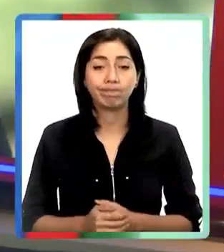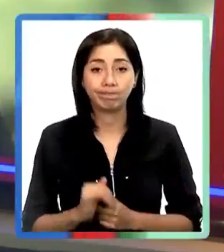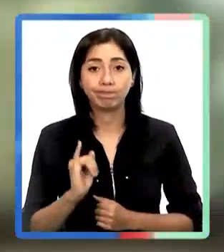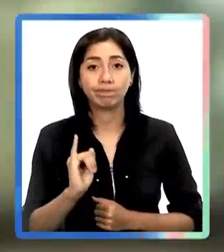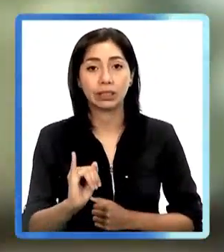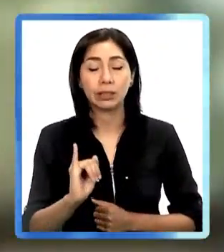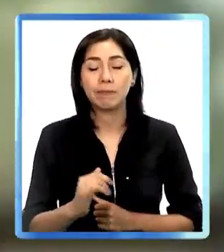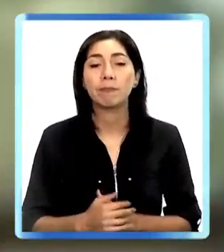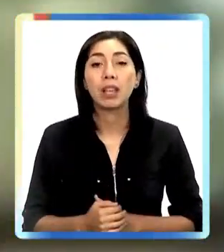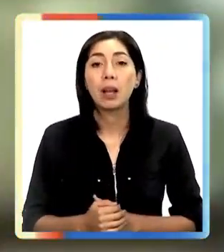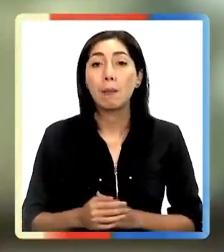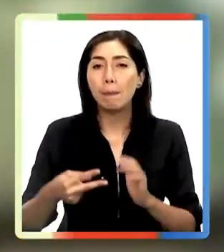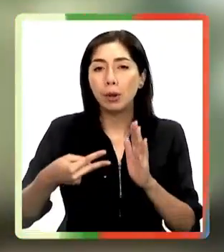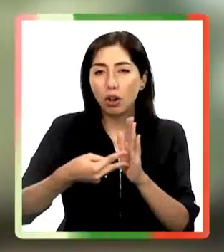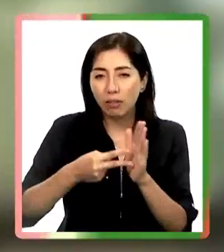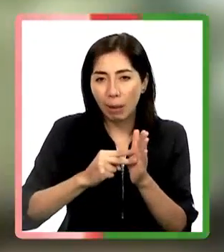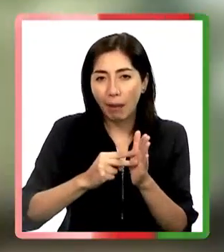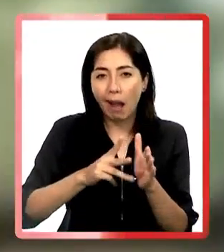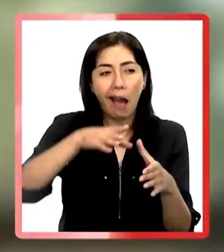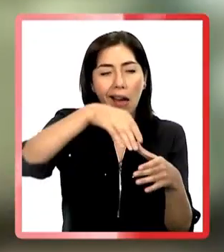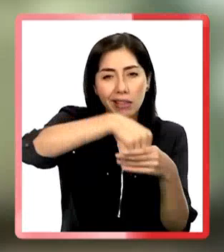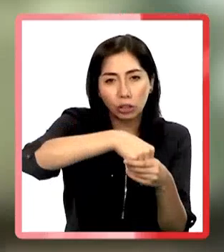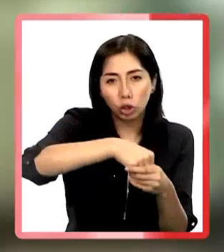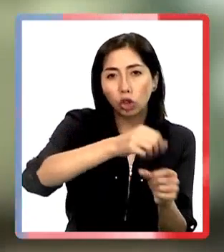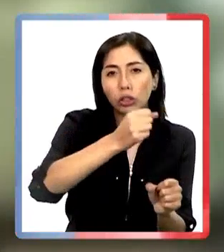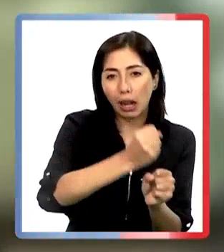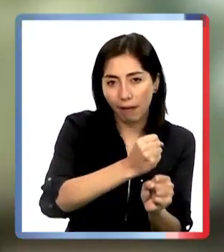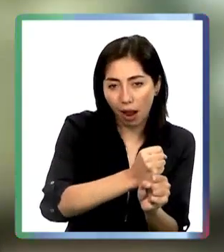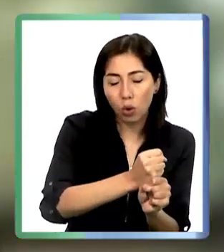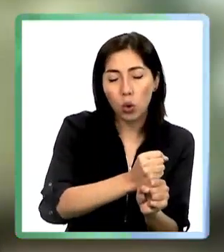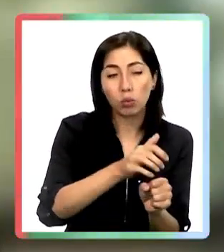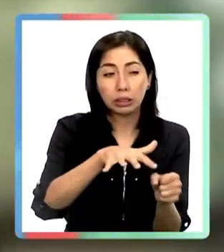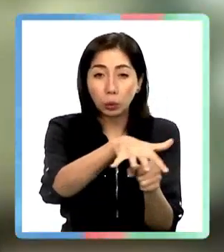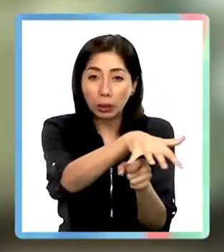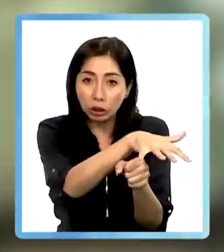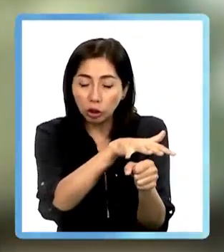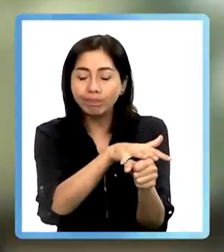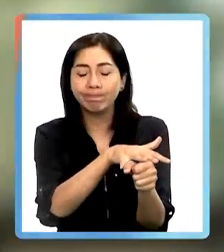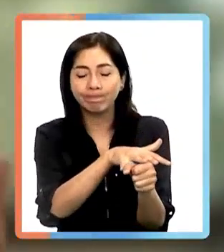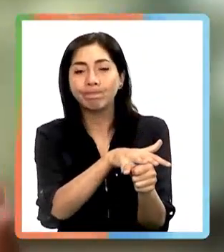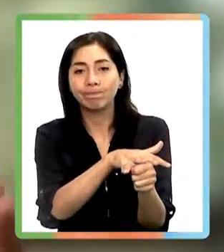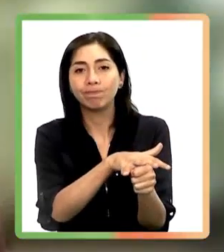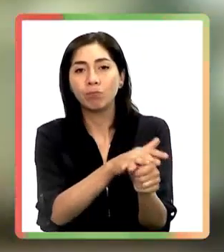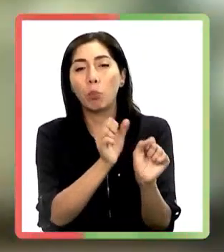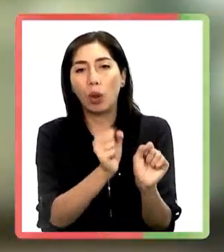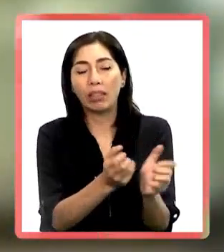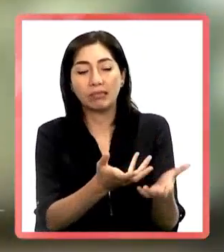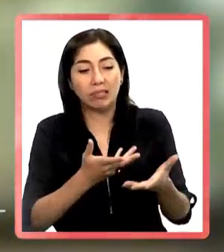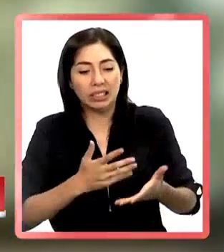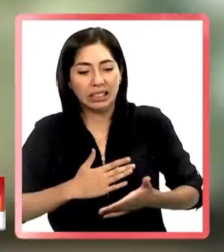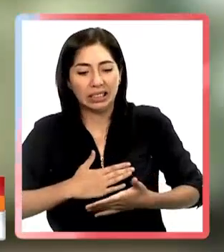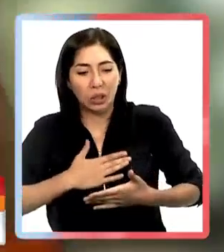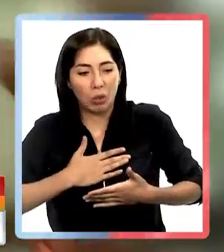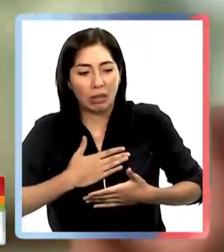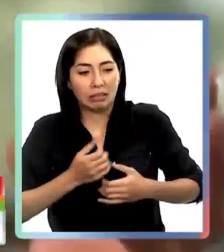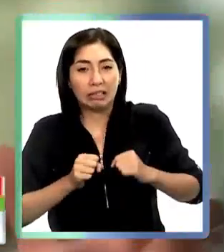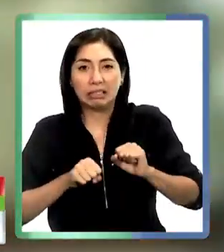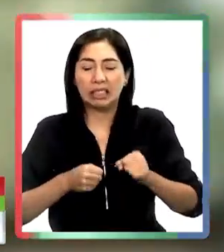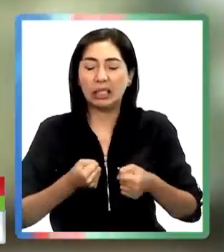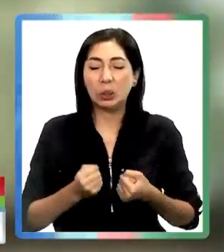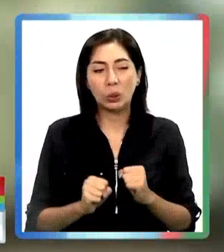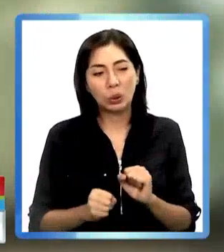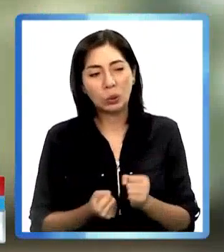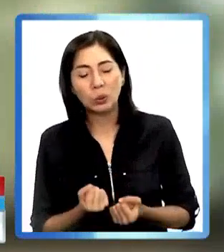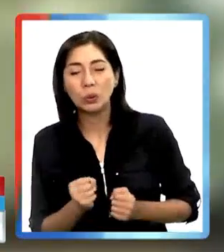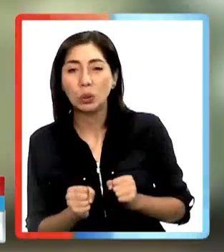¿no? Claro. Por supuesto que los conflictos laborales y las dificultades en el ambiente de trabajo generan mucha sintomatología ansiosa o